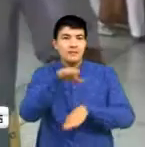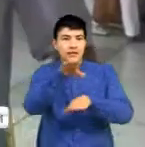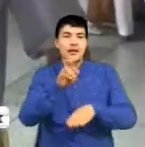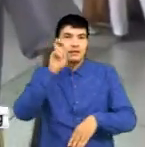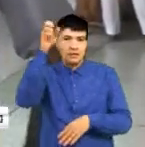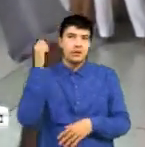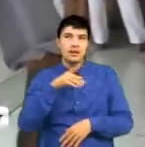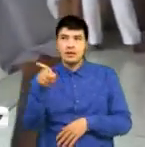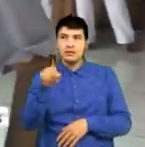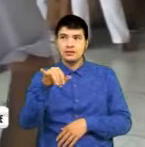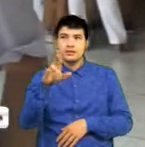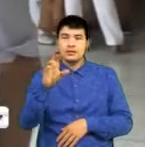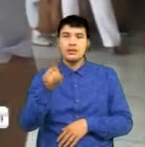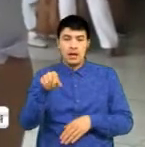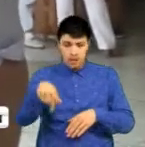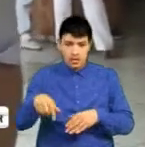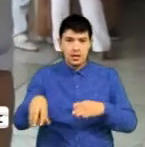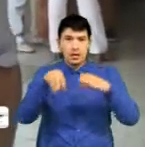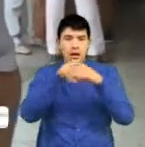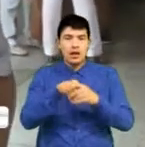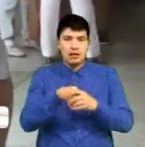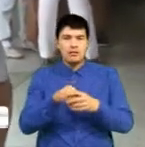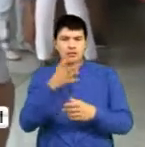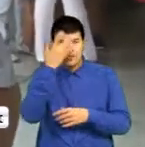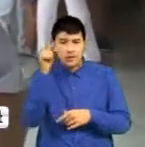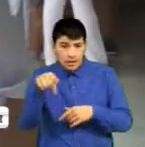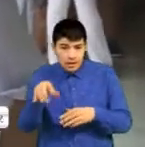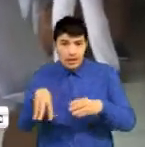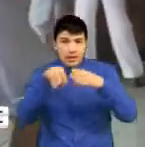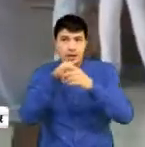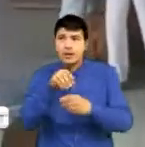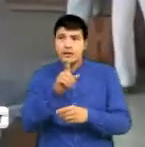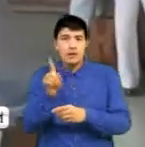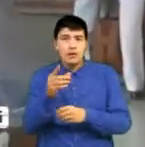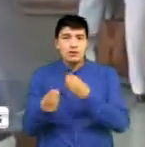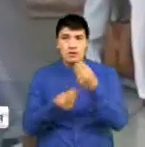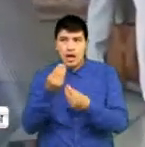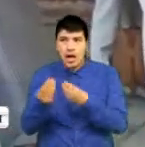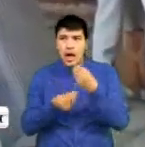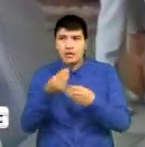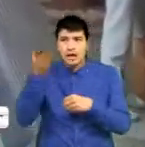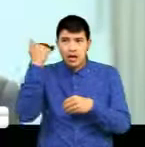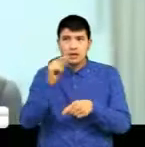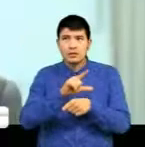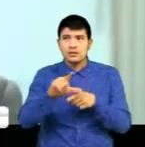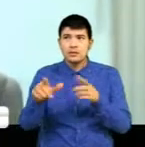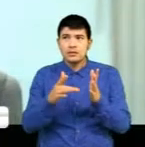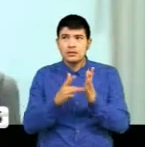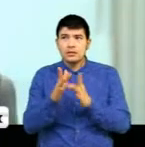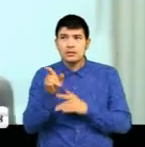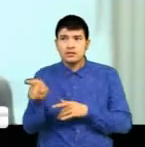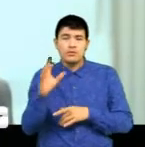de Santander, Ciro Rodríguez, al Canal Tro. Todo porque en el Canal Tro no se hizo la transmisión en Semana Santa de Ocaña y